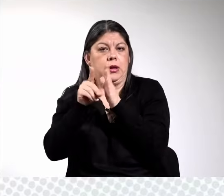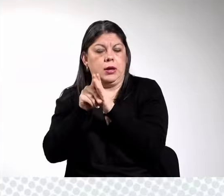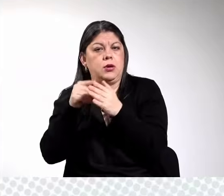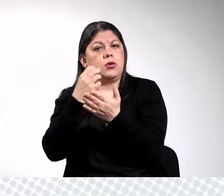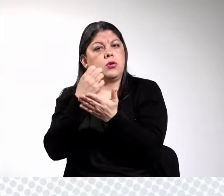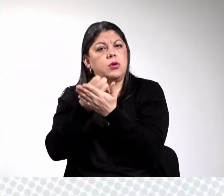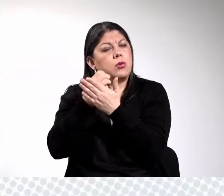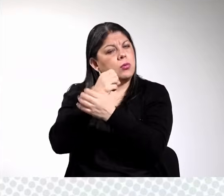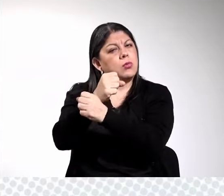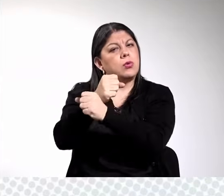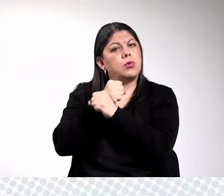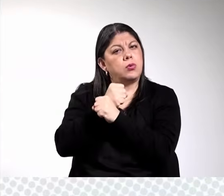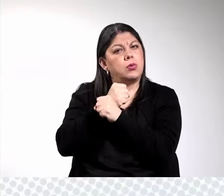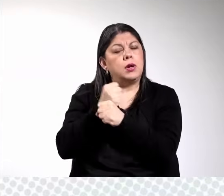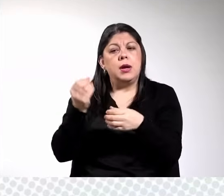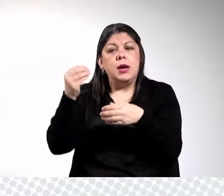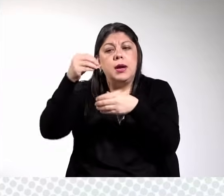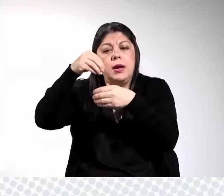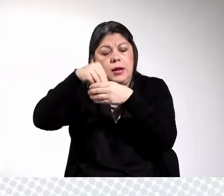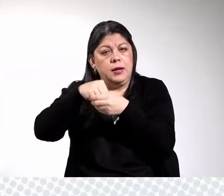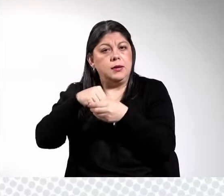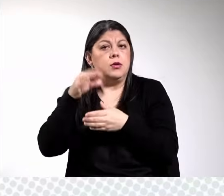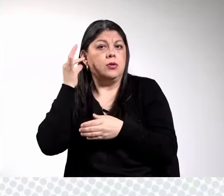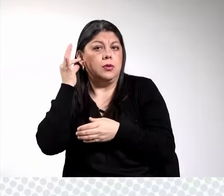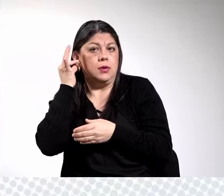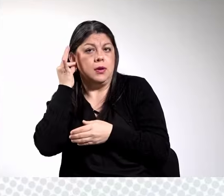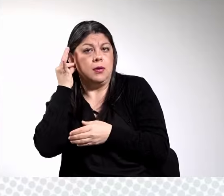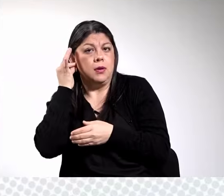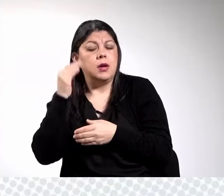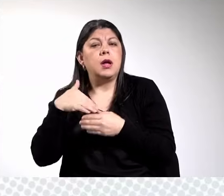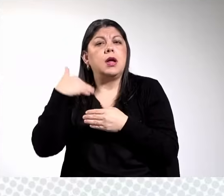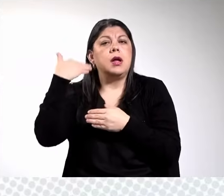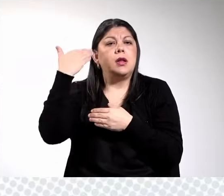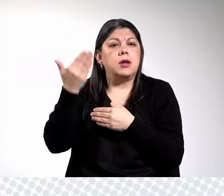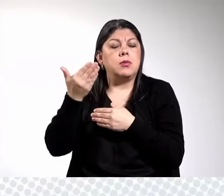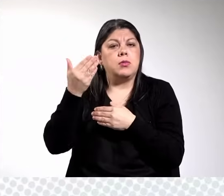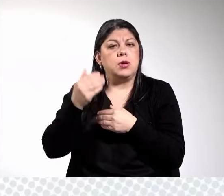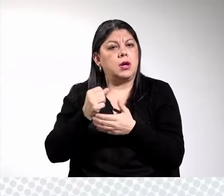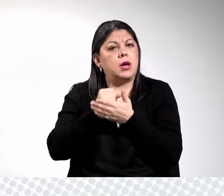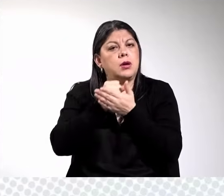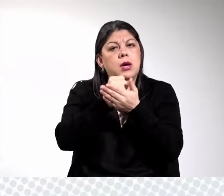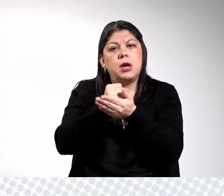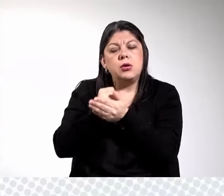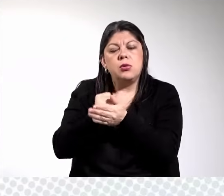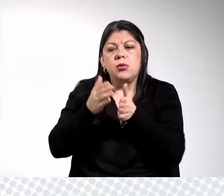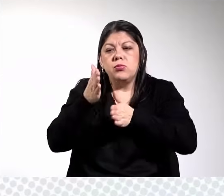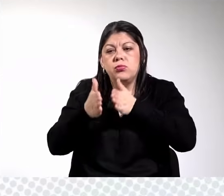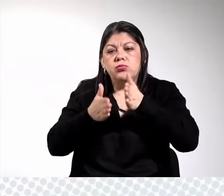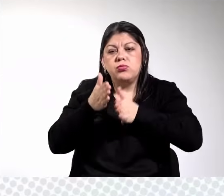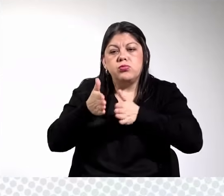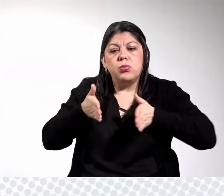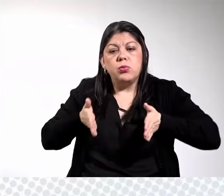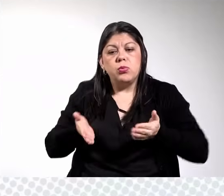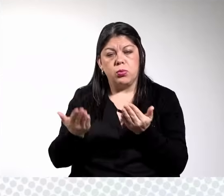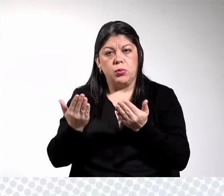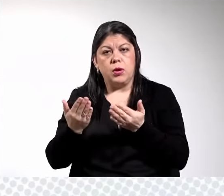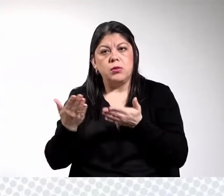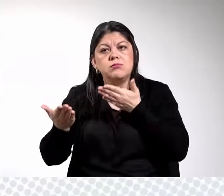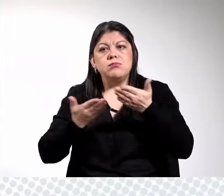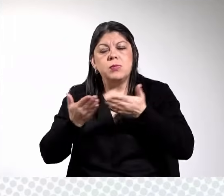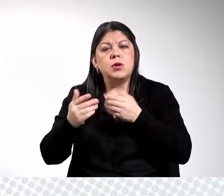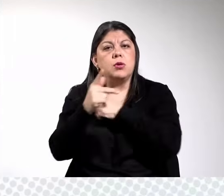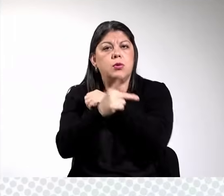asegurados, la inserción de las mujeres después de haberles servido a la patria criando los hijos, porque son personas que van a ir